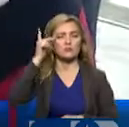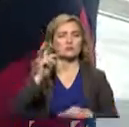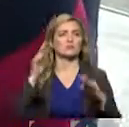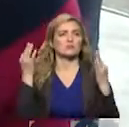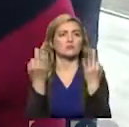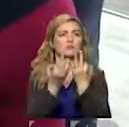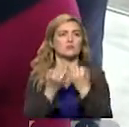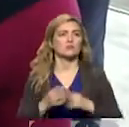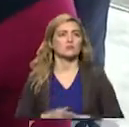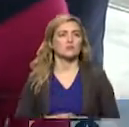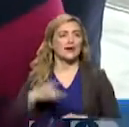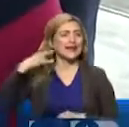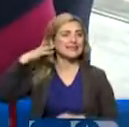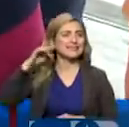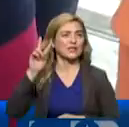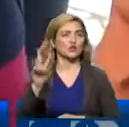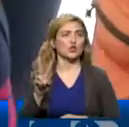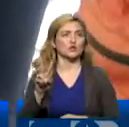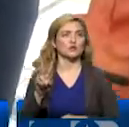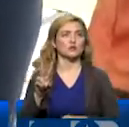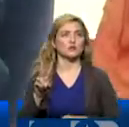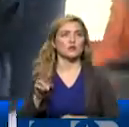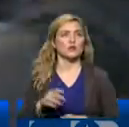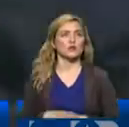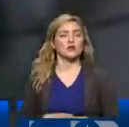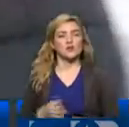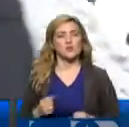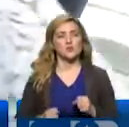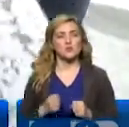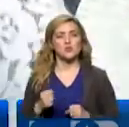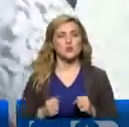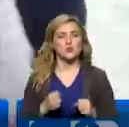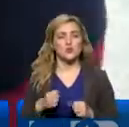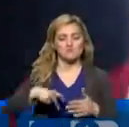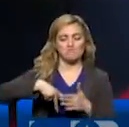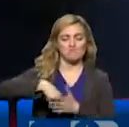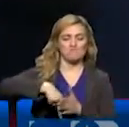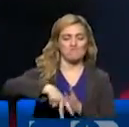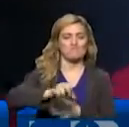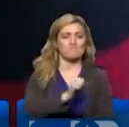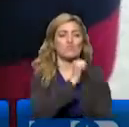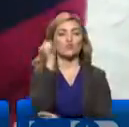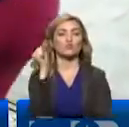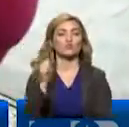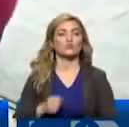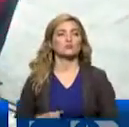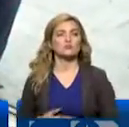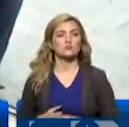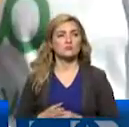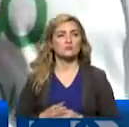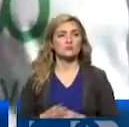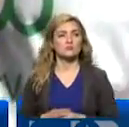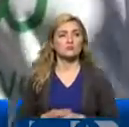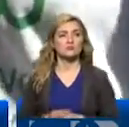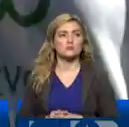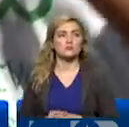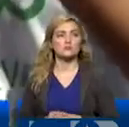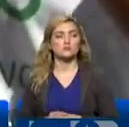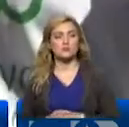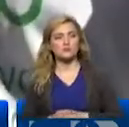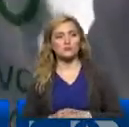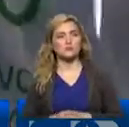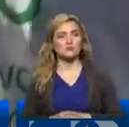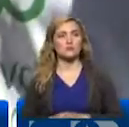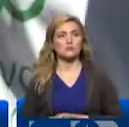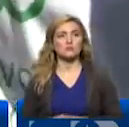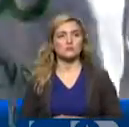familia. Estas dos niñas que lograron vencer las barreras imaginarias de los límites ocuparon los primeros lugares. Para que se den